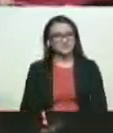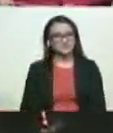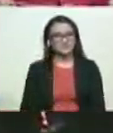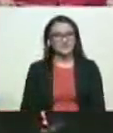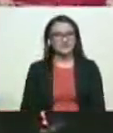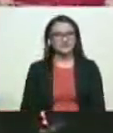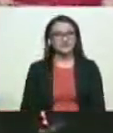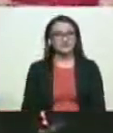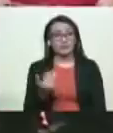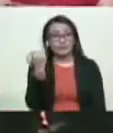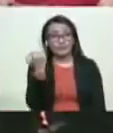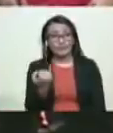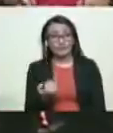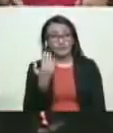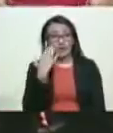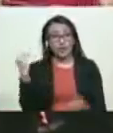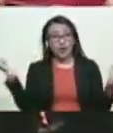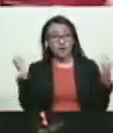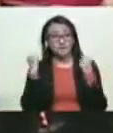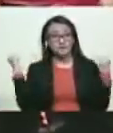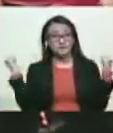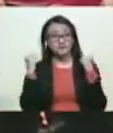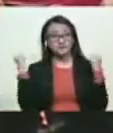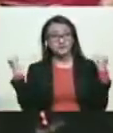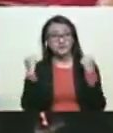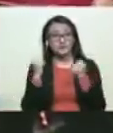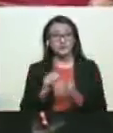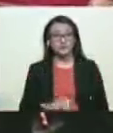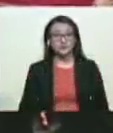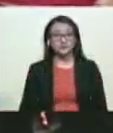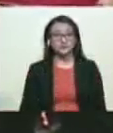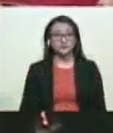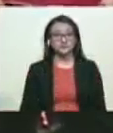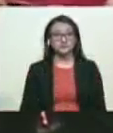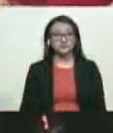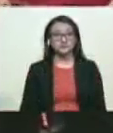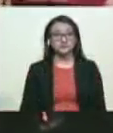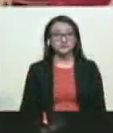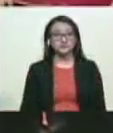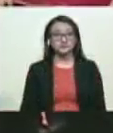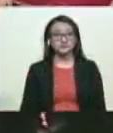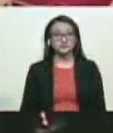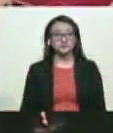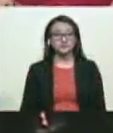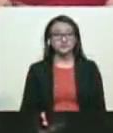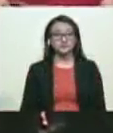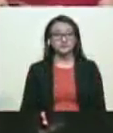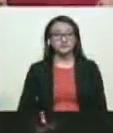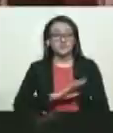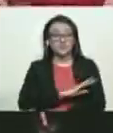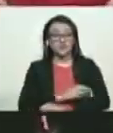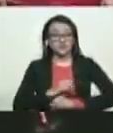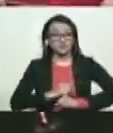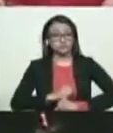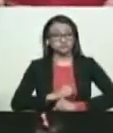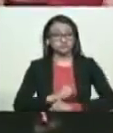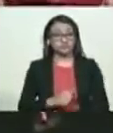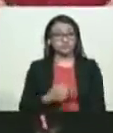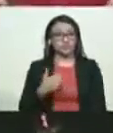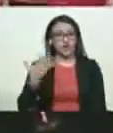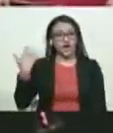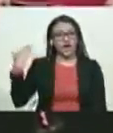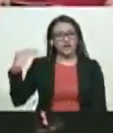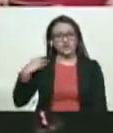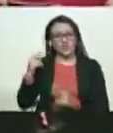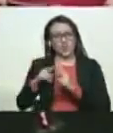a flacco ue le imputasen ejercicio apropiado vale este muchacho lo conocido hace años